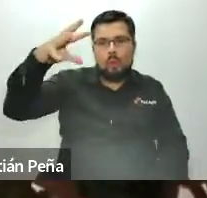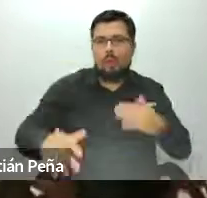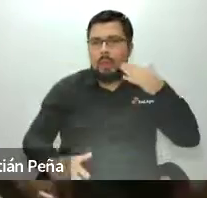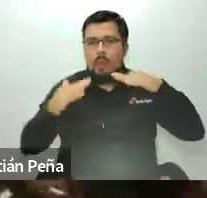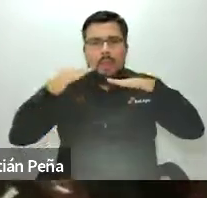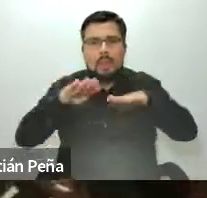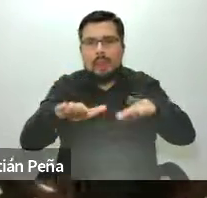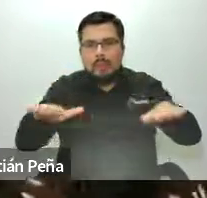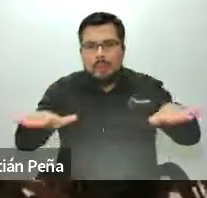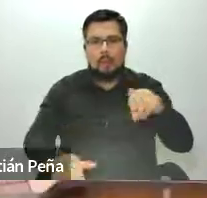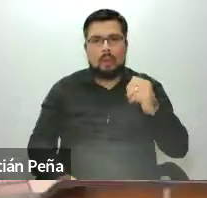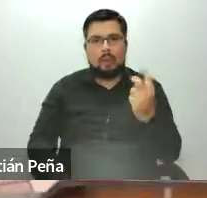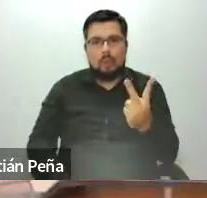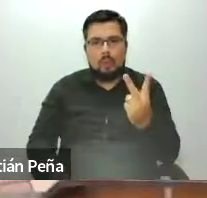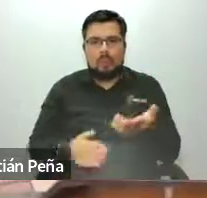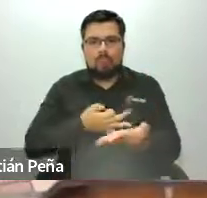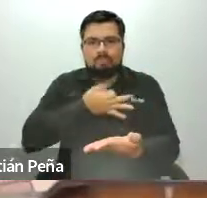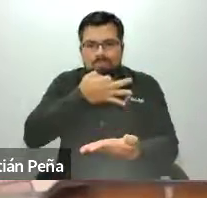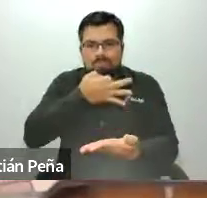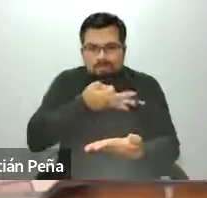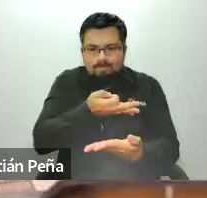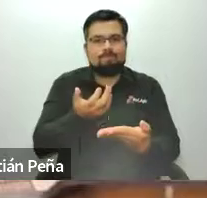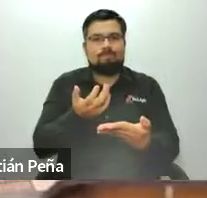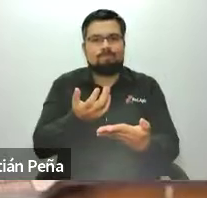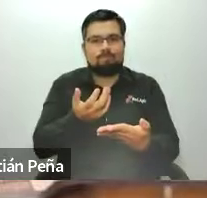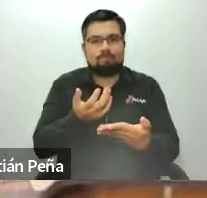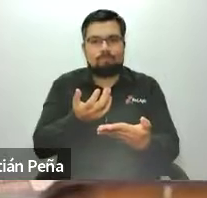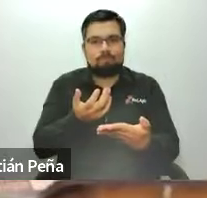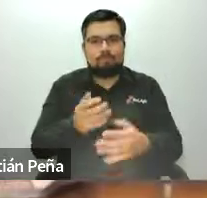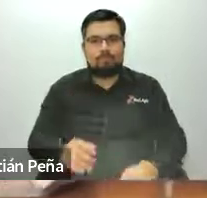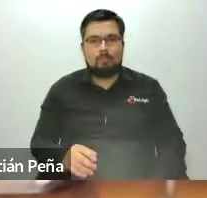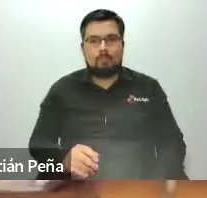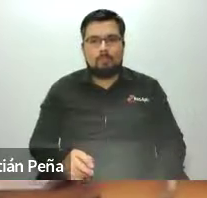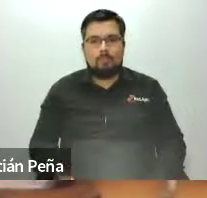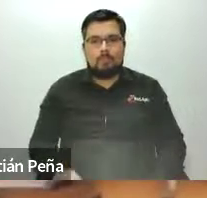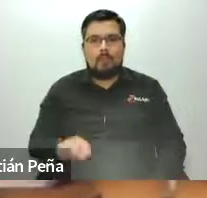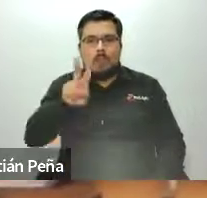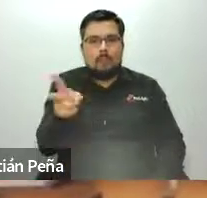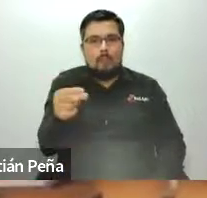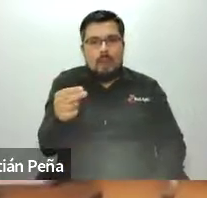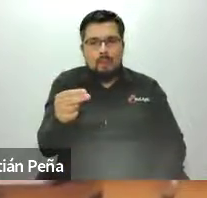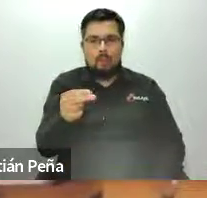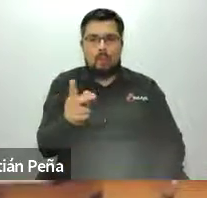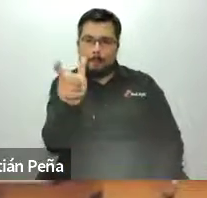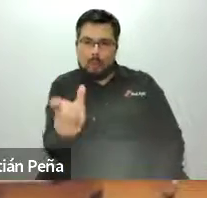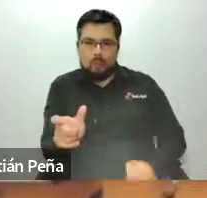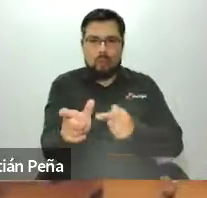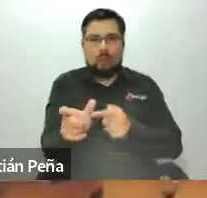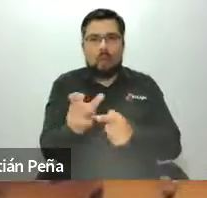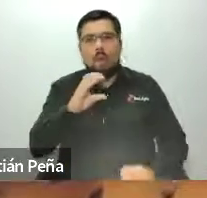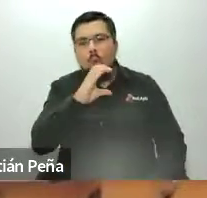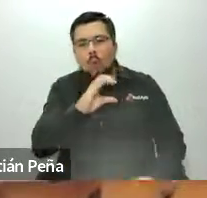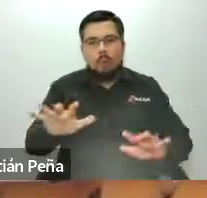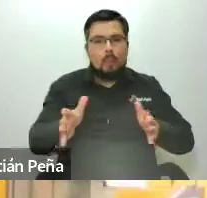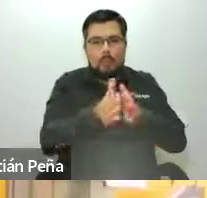sufrientes, cómo pasan sin ver agentes. Los cursos tienen una edad más o menos entre 16